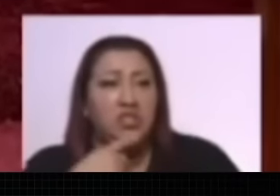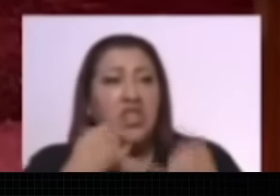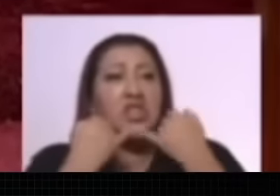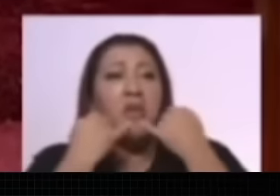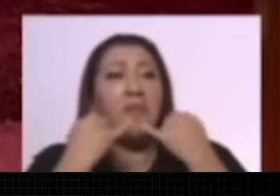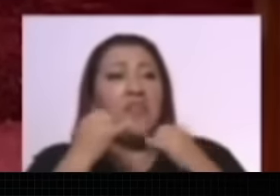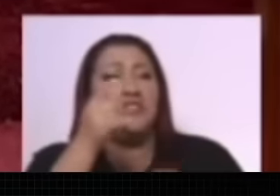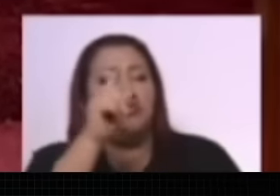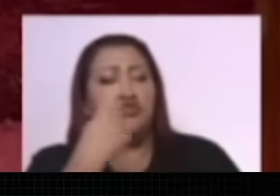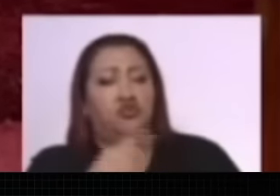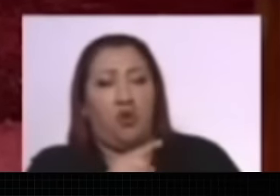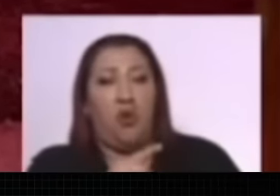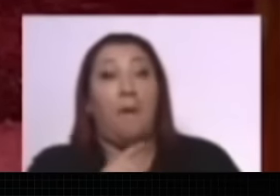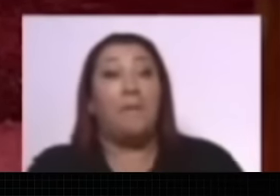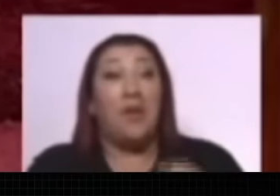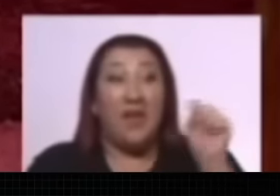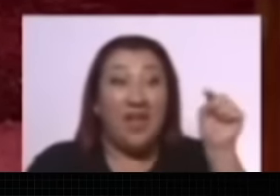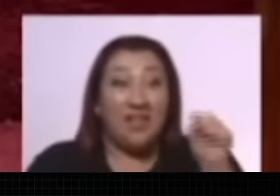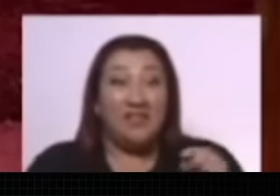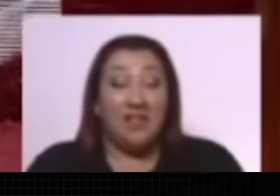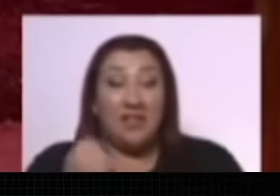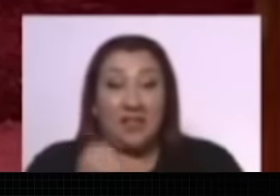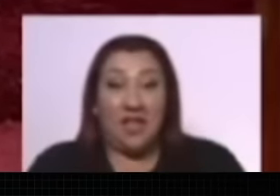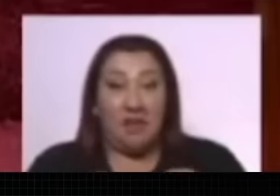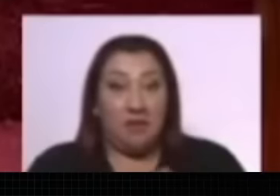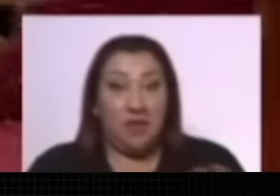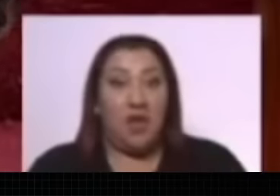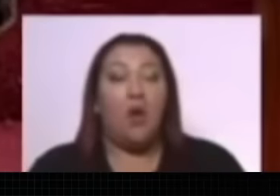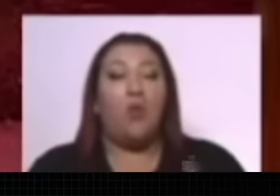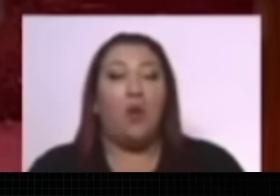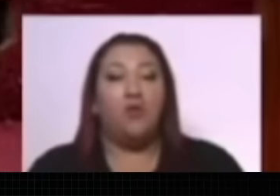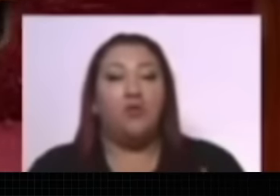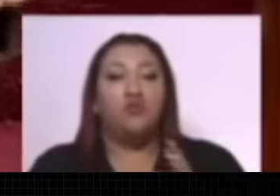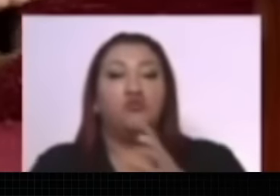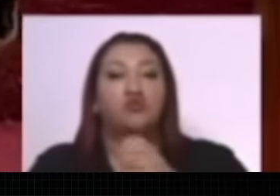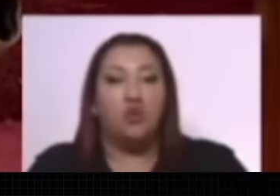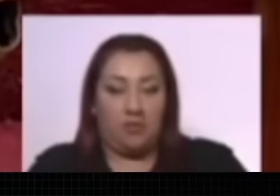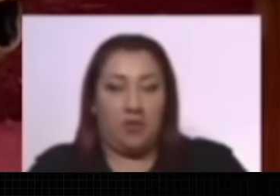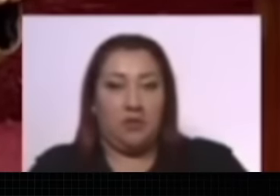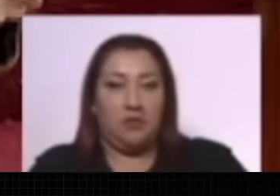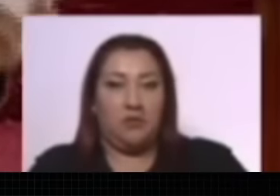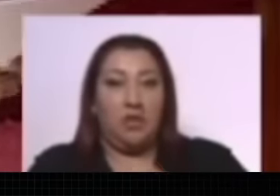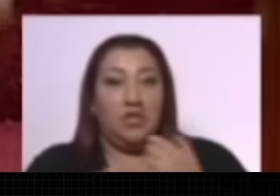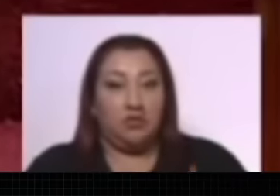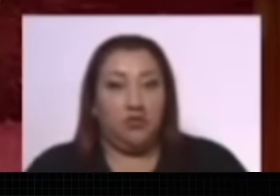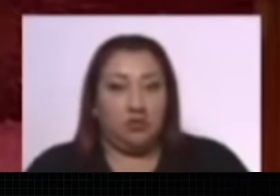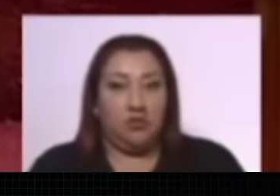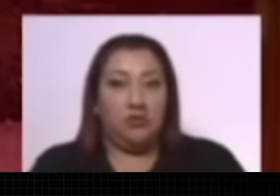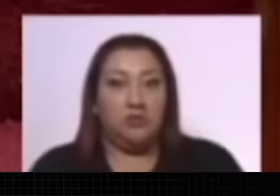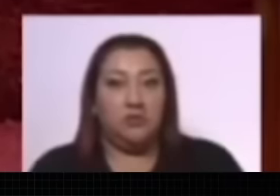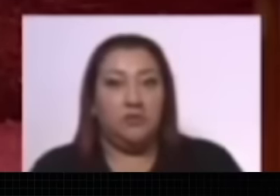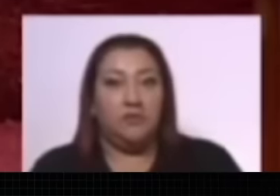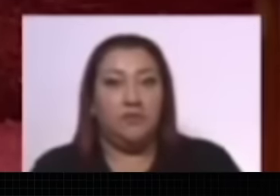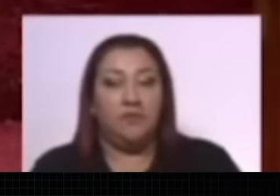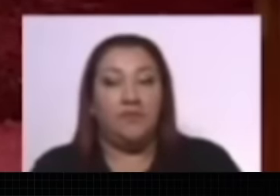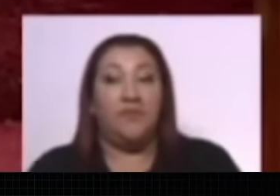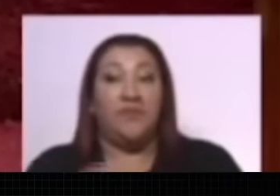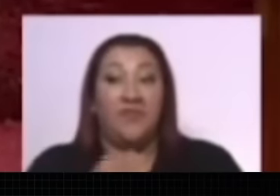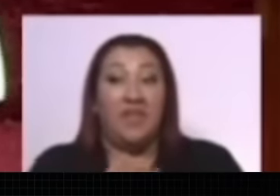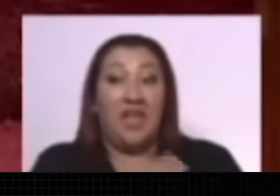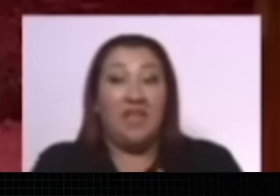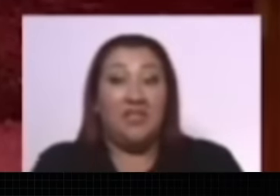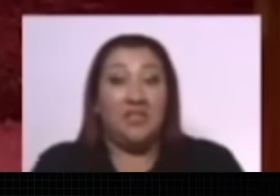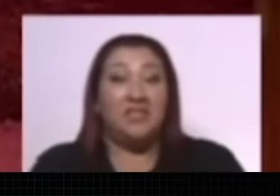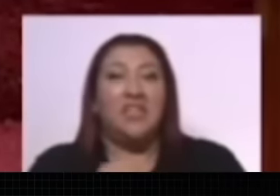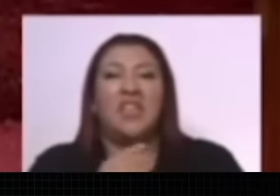la independencia termina cuando se toma la decisión. Antes de que se tome la